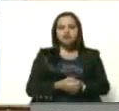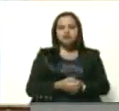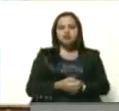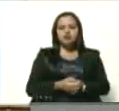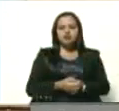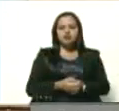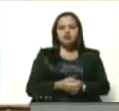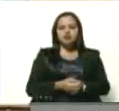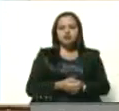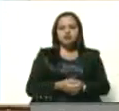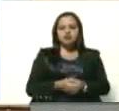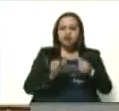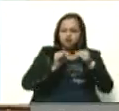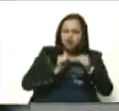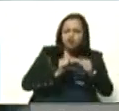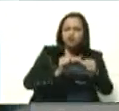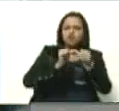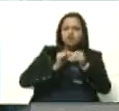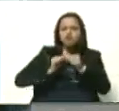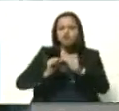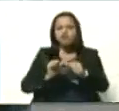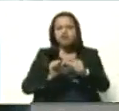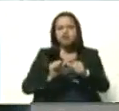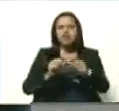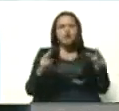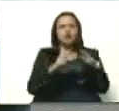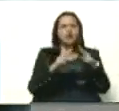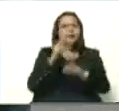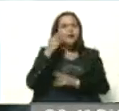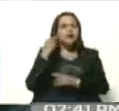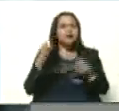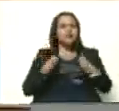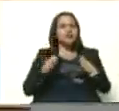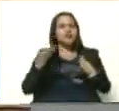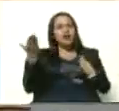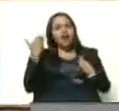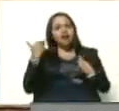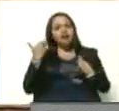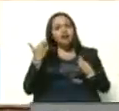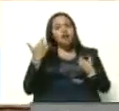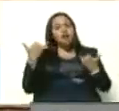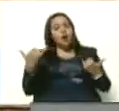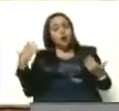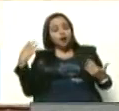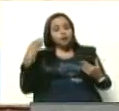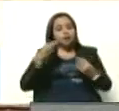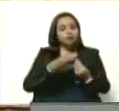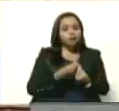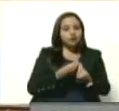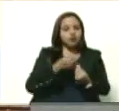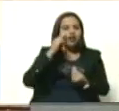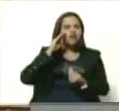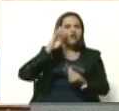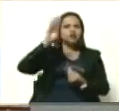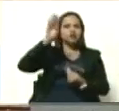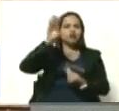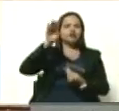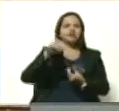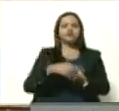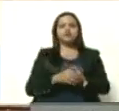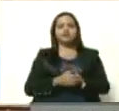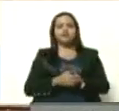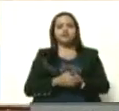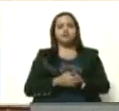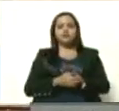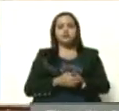afincarnos en la experiencia de lo vivido para mirar hacia el futuro. Y eso es